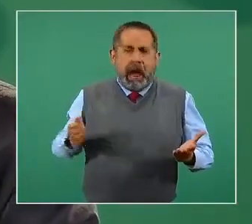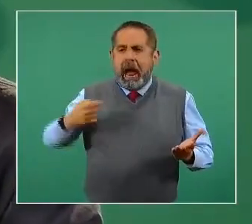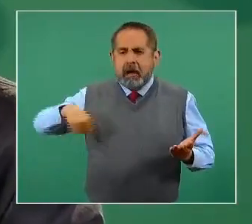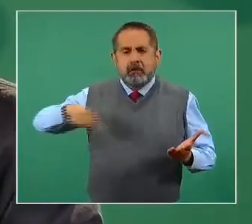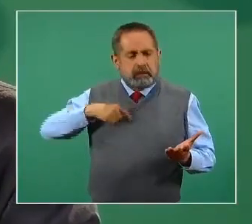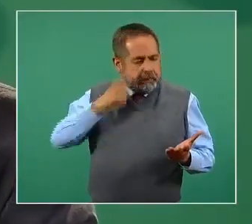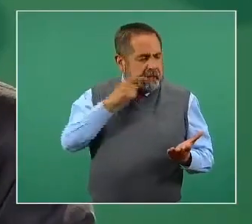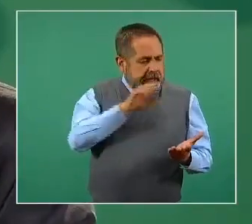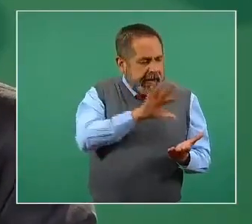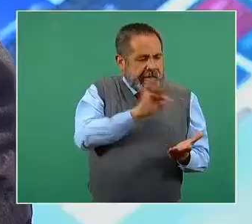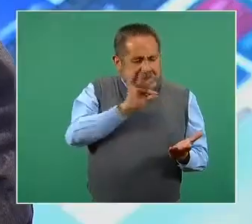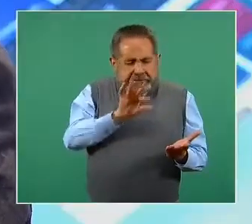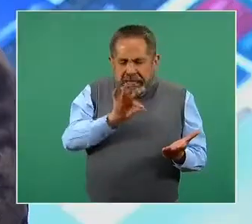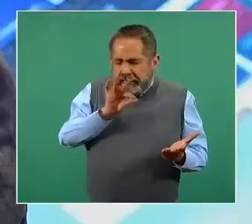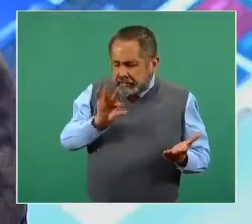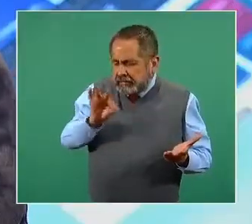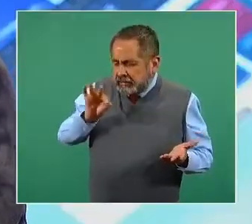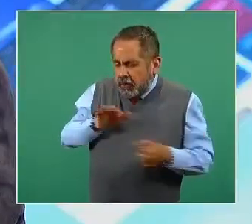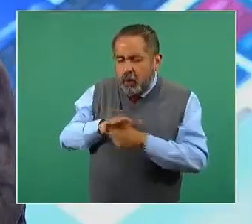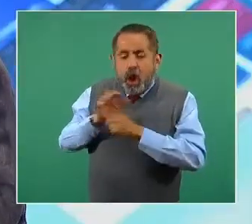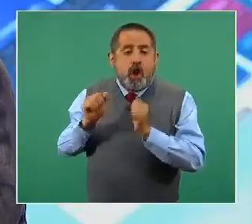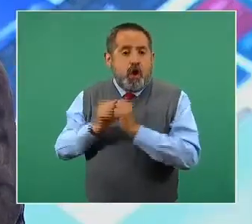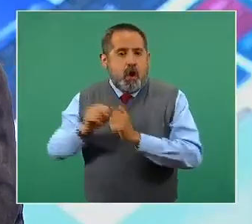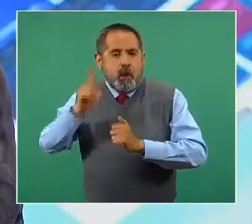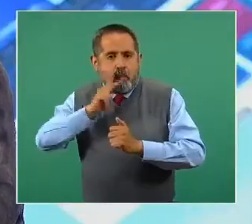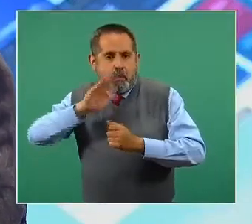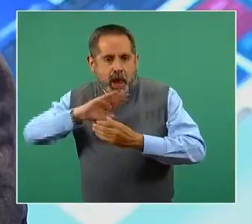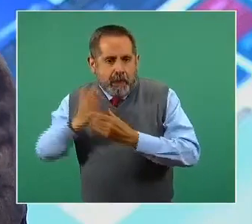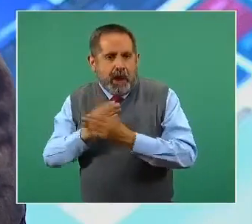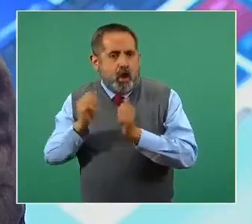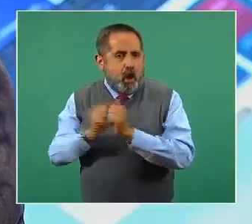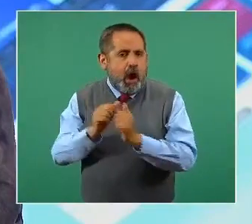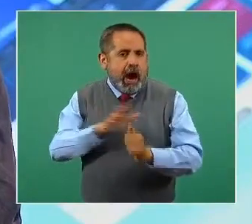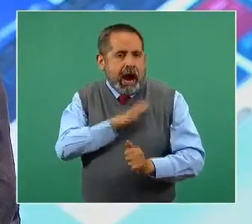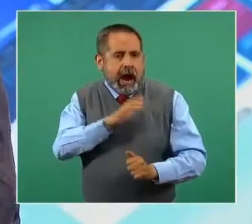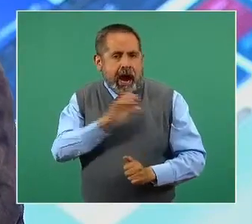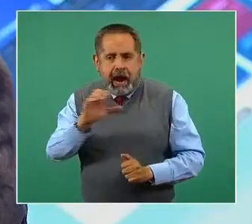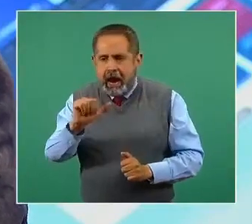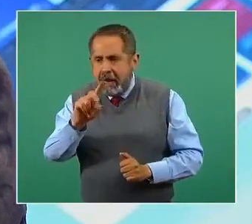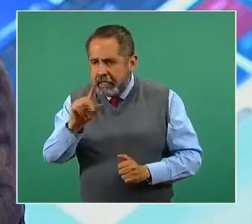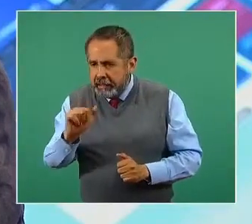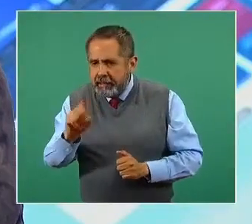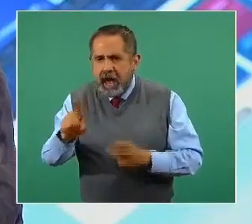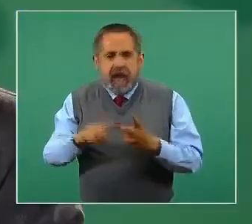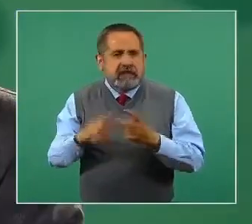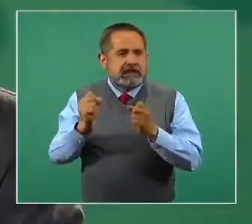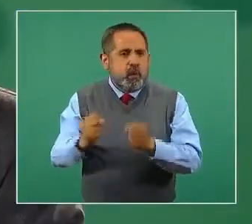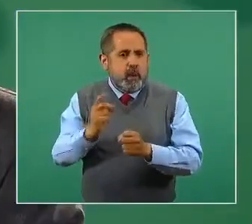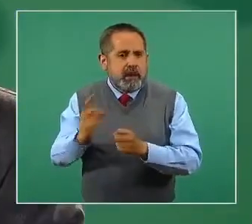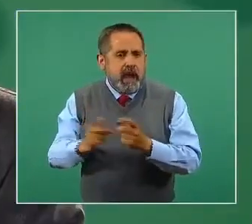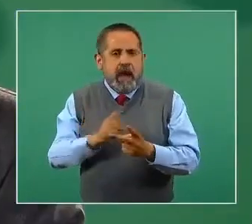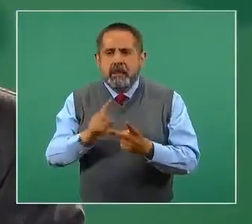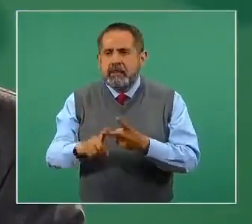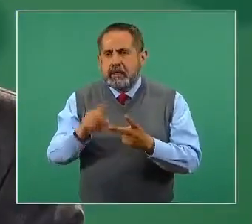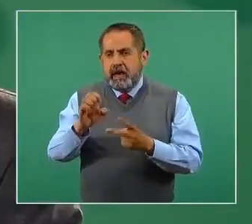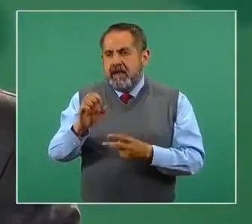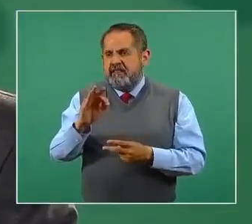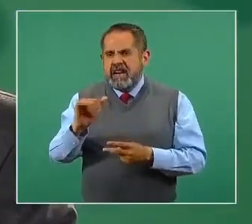en todos los casos, con base en evidencia científica sobre calidad, seguridad y eficacia,